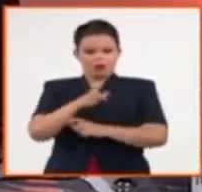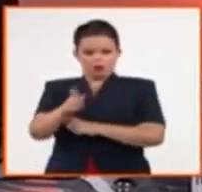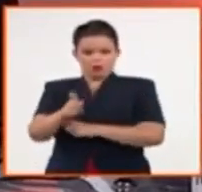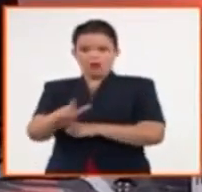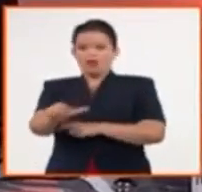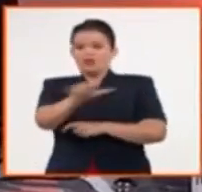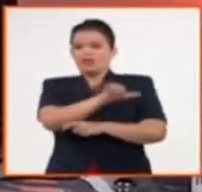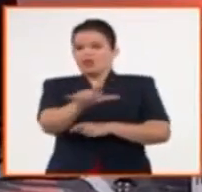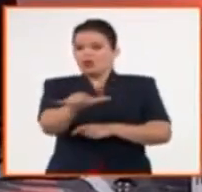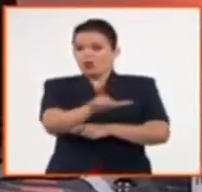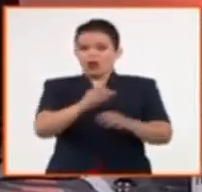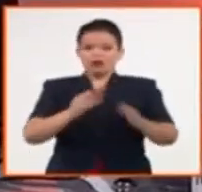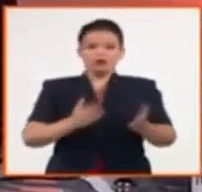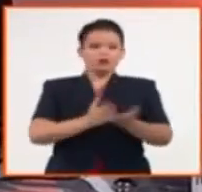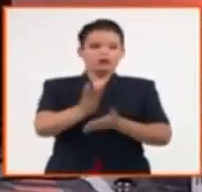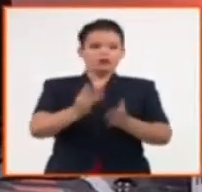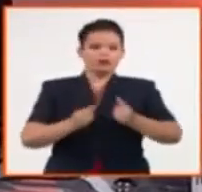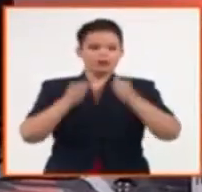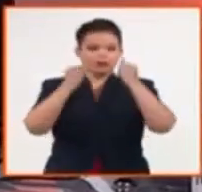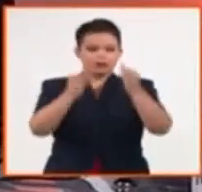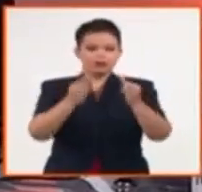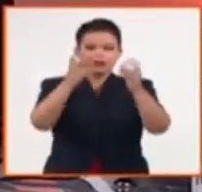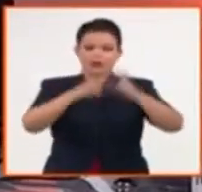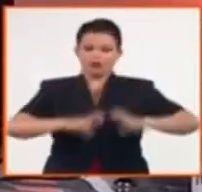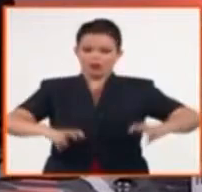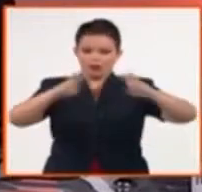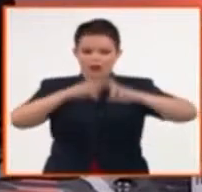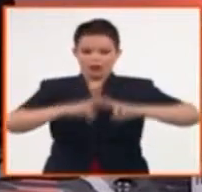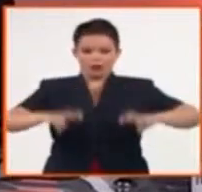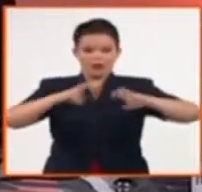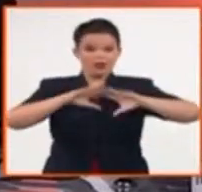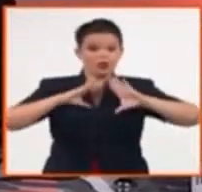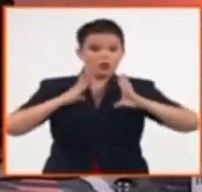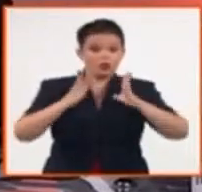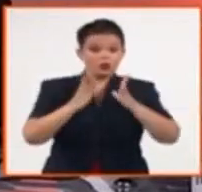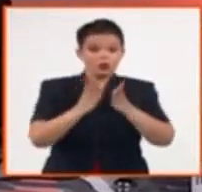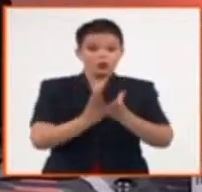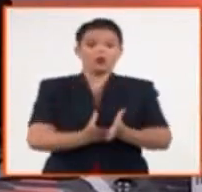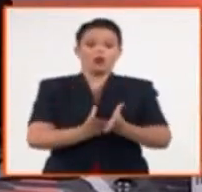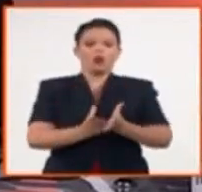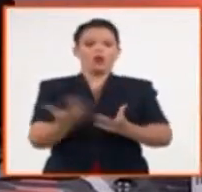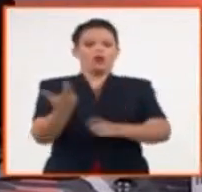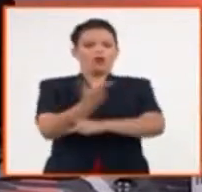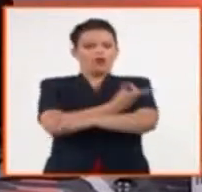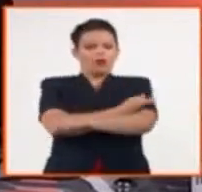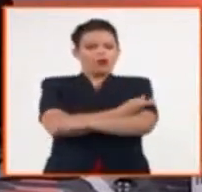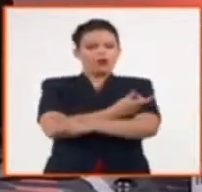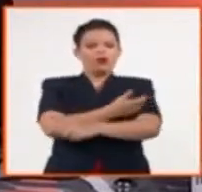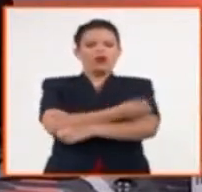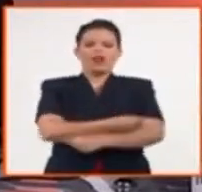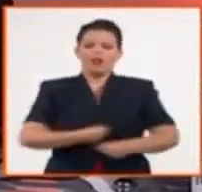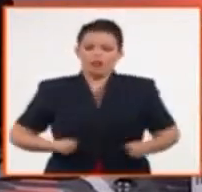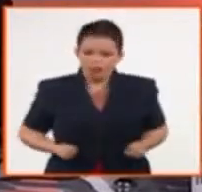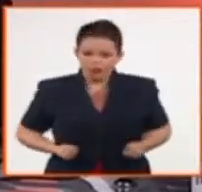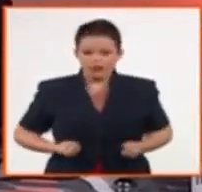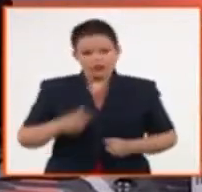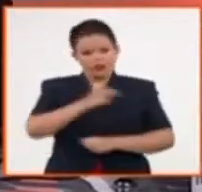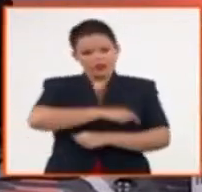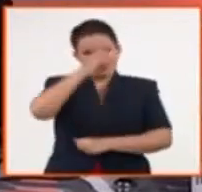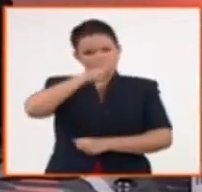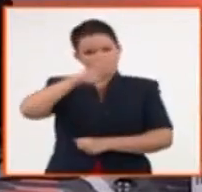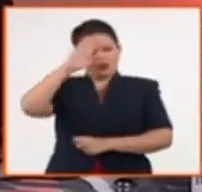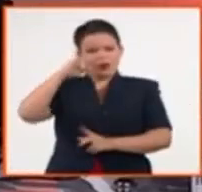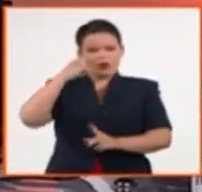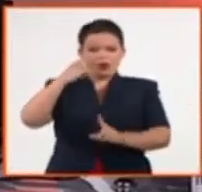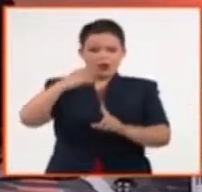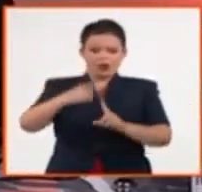pues cómo continúa la investigación alrededor de nuestras vacunas y el esfuerzo de una empresa como Encomet para que las vacunas cubanas lleguen al